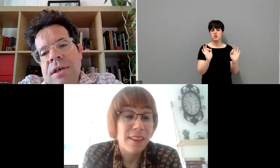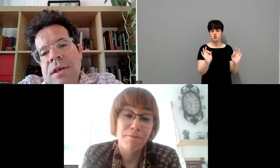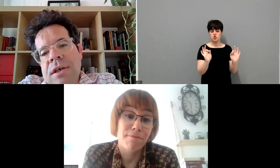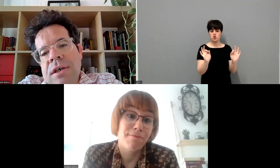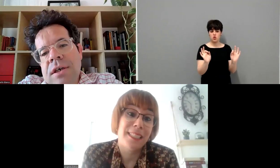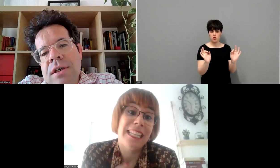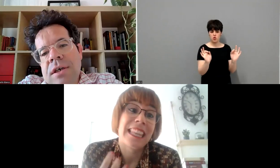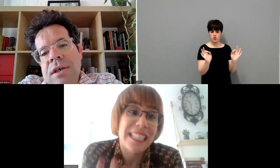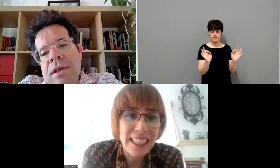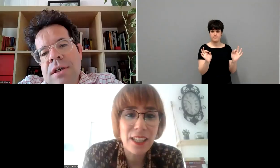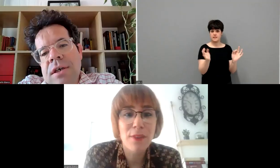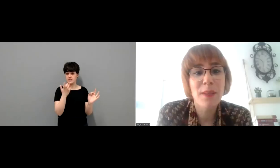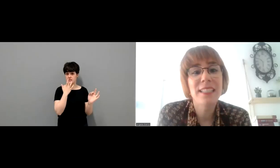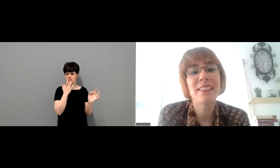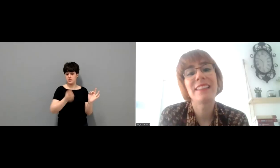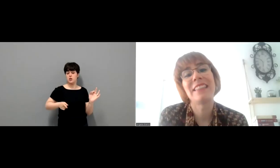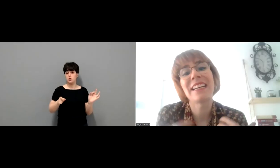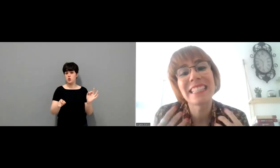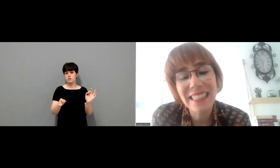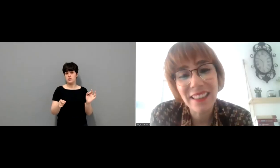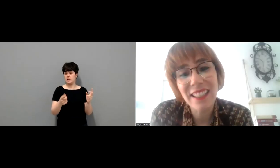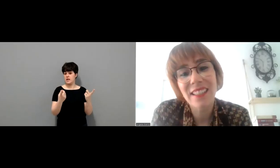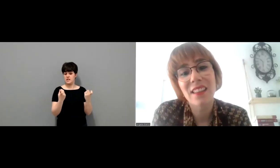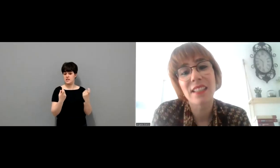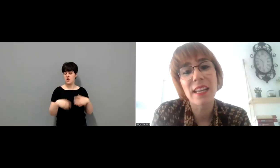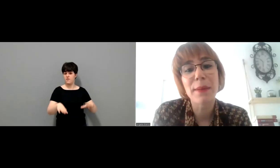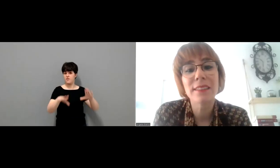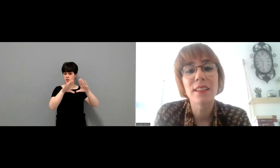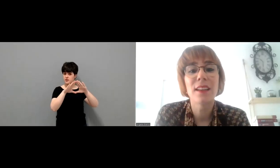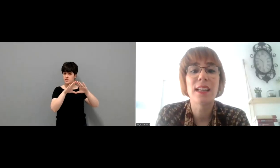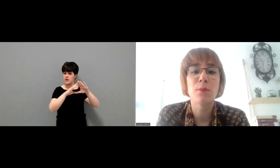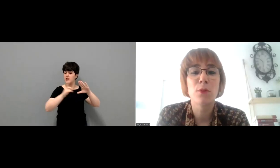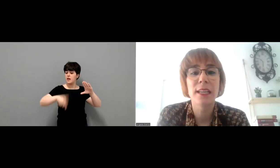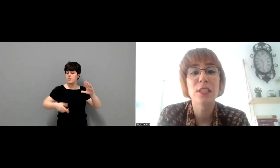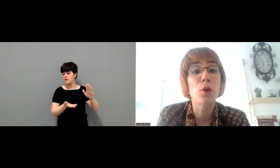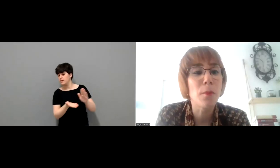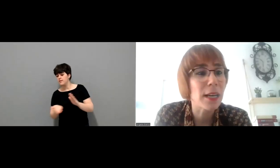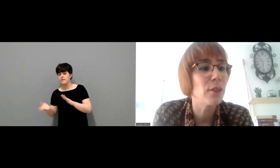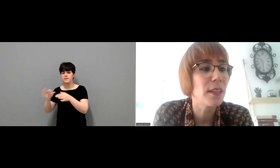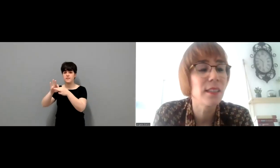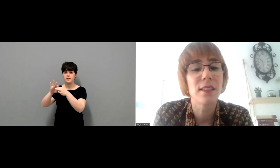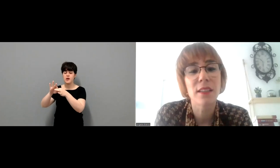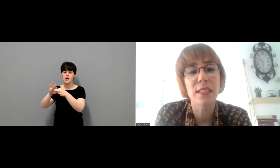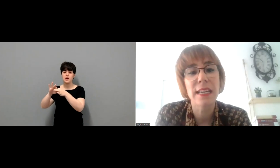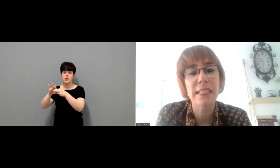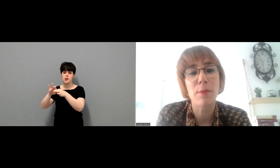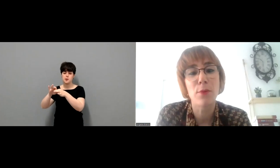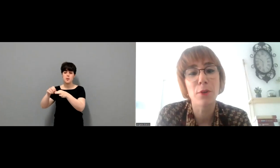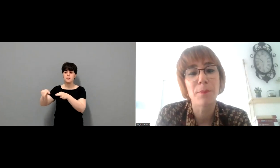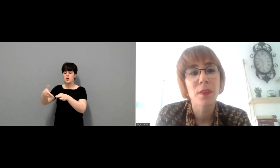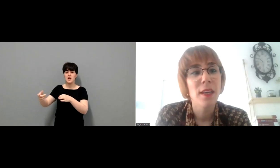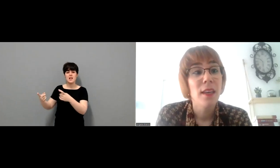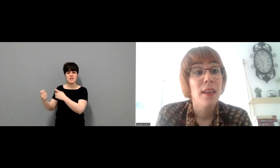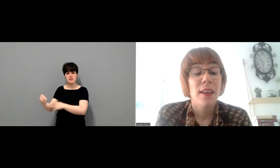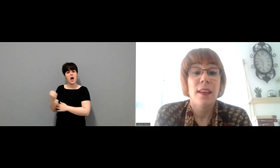que, si necesita ser feminista, tendrá que extenderse necesariamente a las mujeres con mayores necesidades de